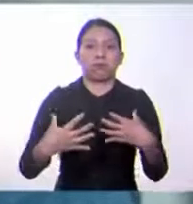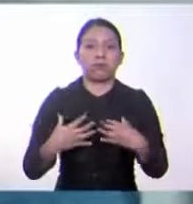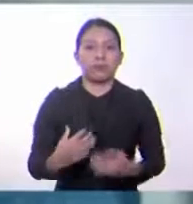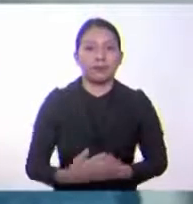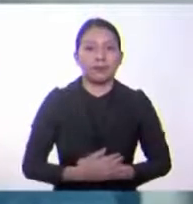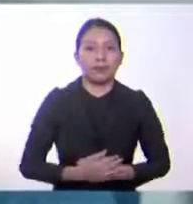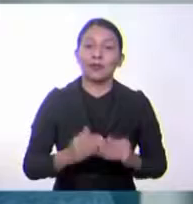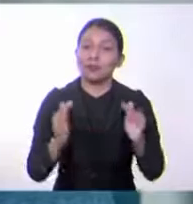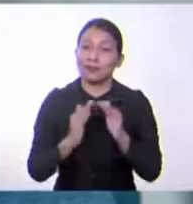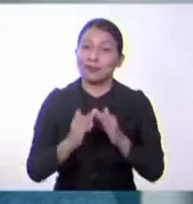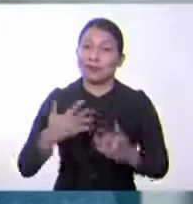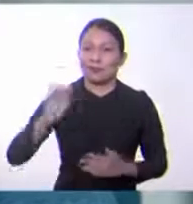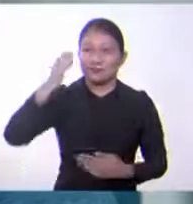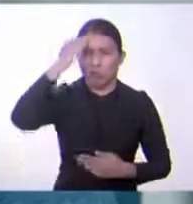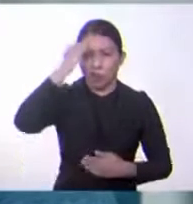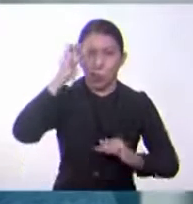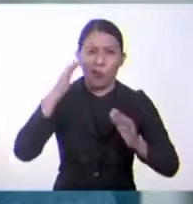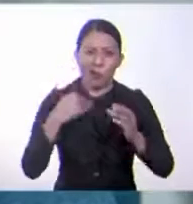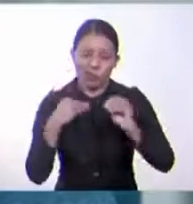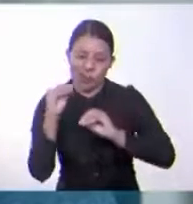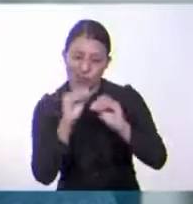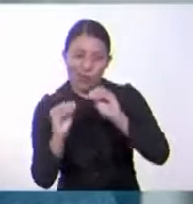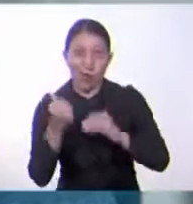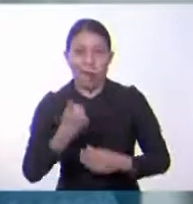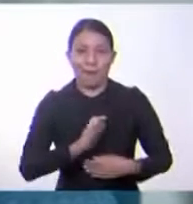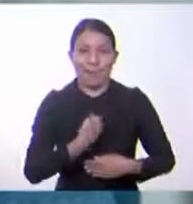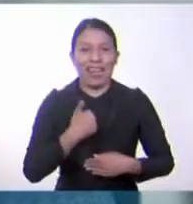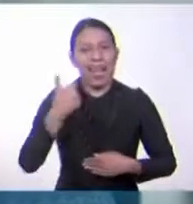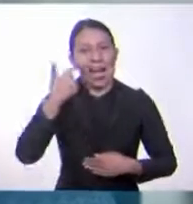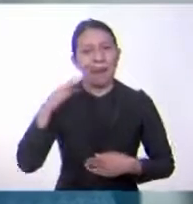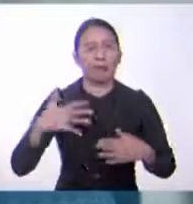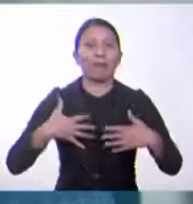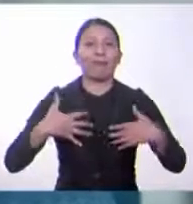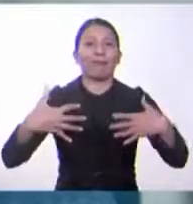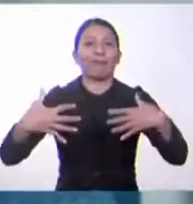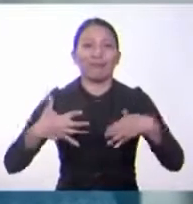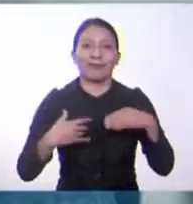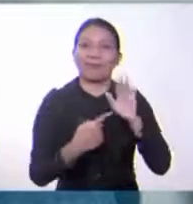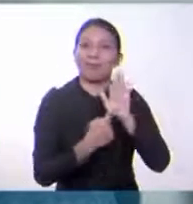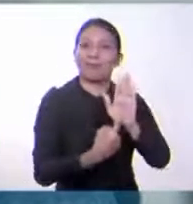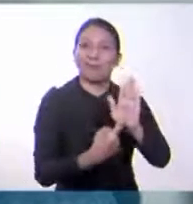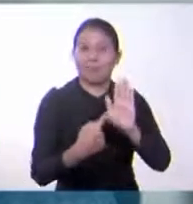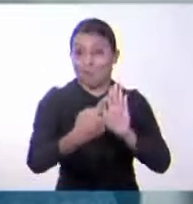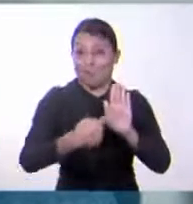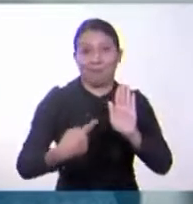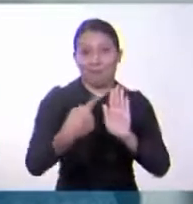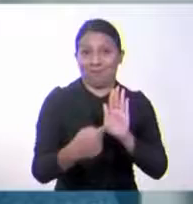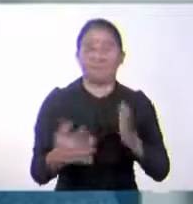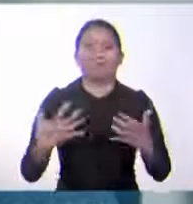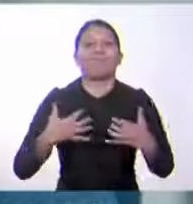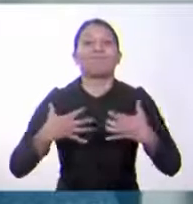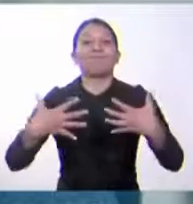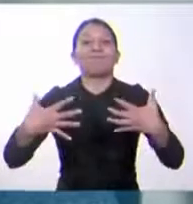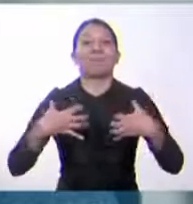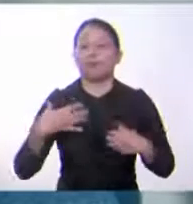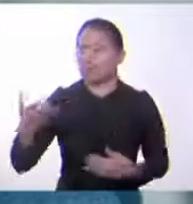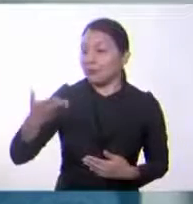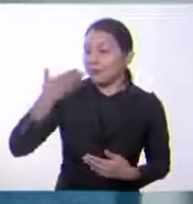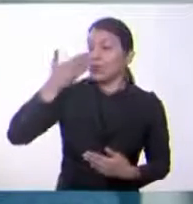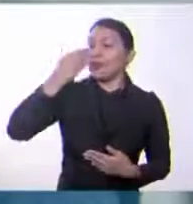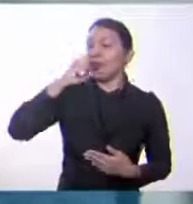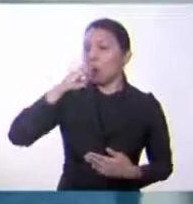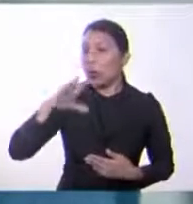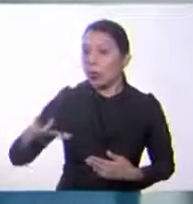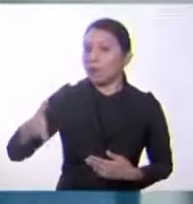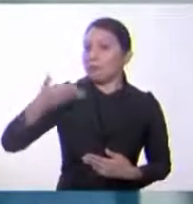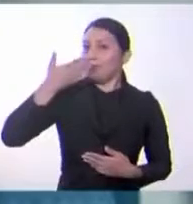También aprendimos a armar nuestro propio dispositivo para simular el movimiento de inhalación y exhalación y